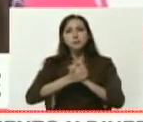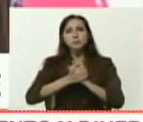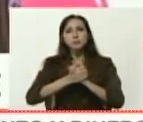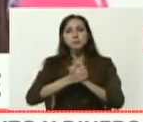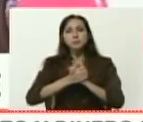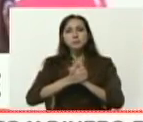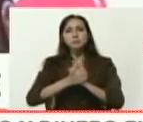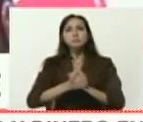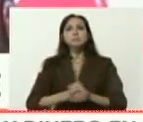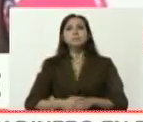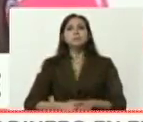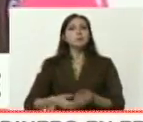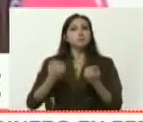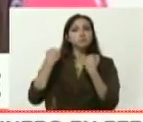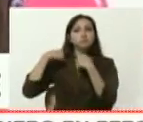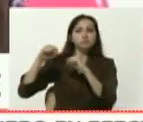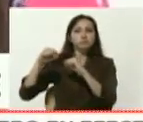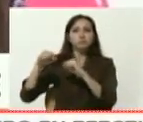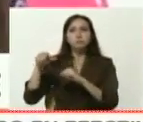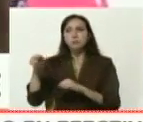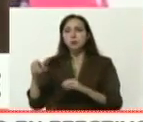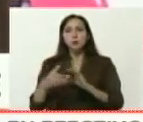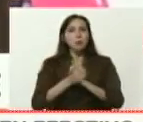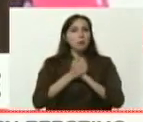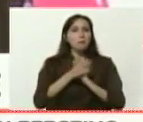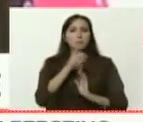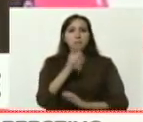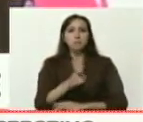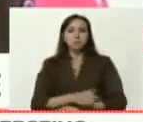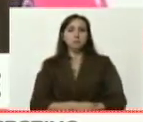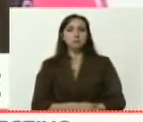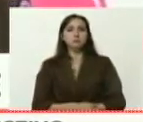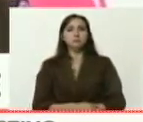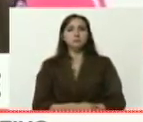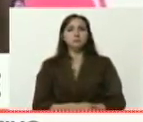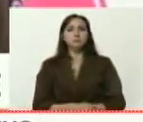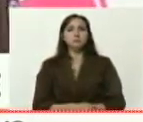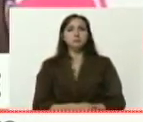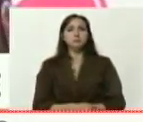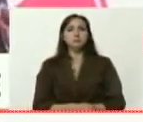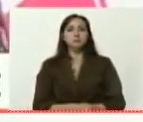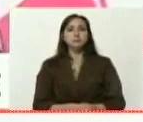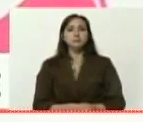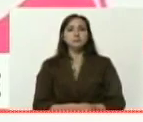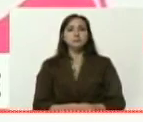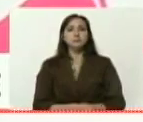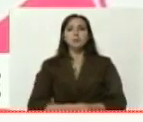inexpugnable al enemigo. Bajo la dirección de nuestro comandante en jefe Nicolás Maduro